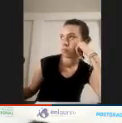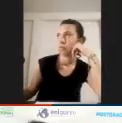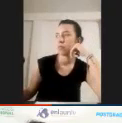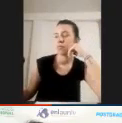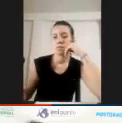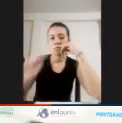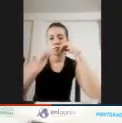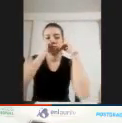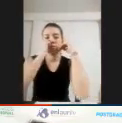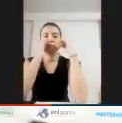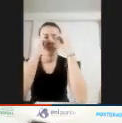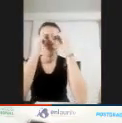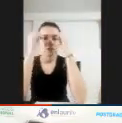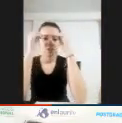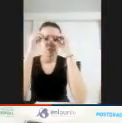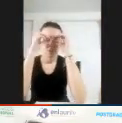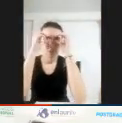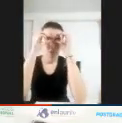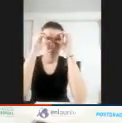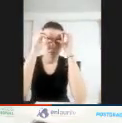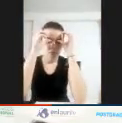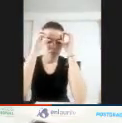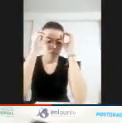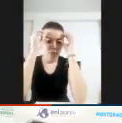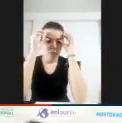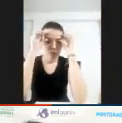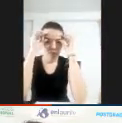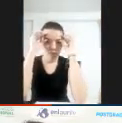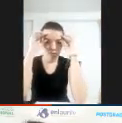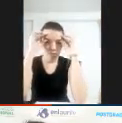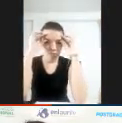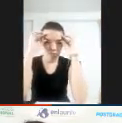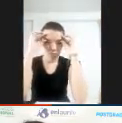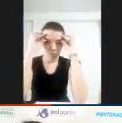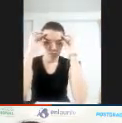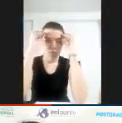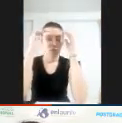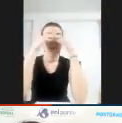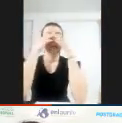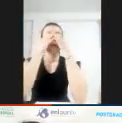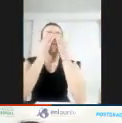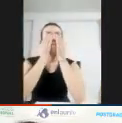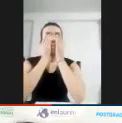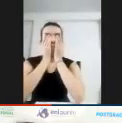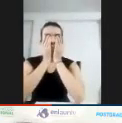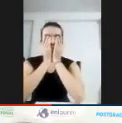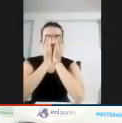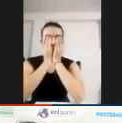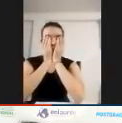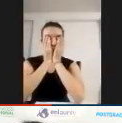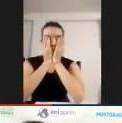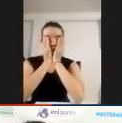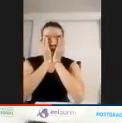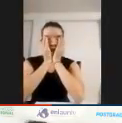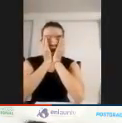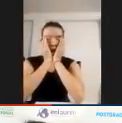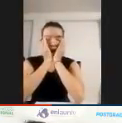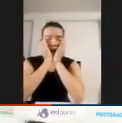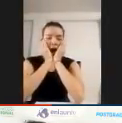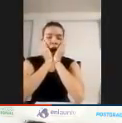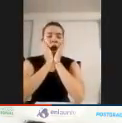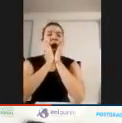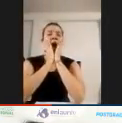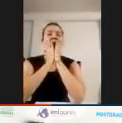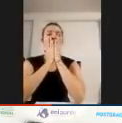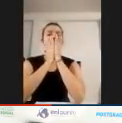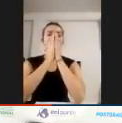materias, inclusive hay tribunales formados que regulan el derecho o las instituciones registrales y